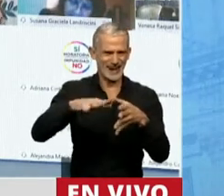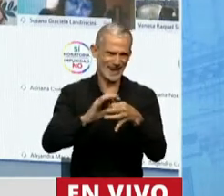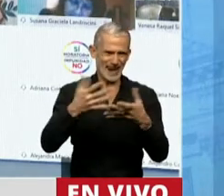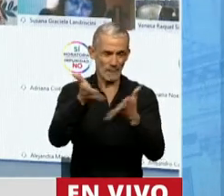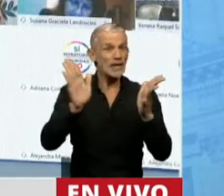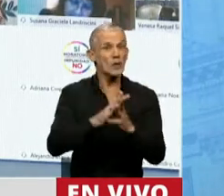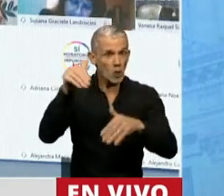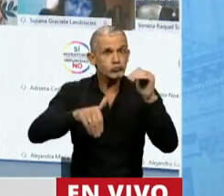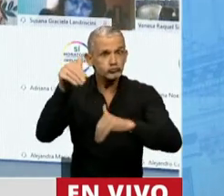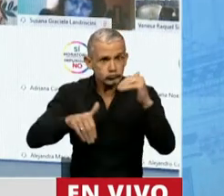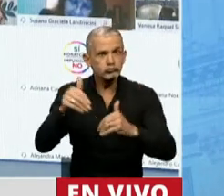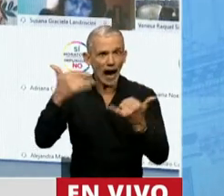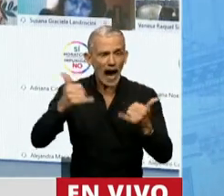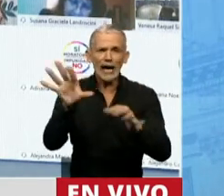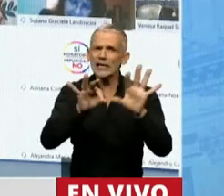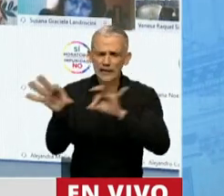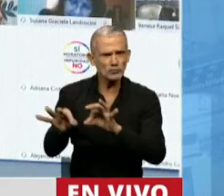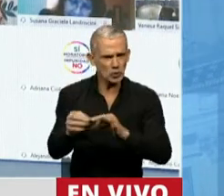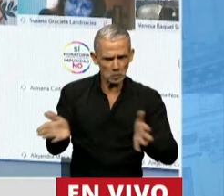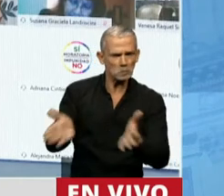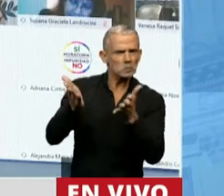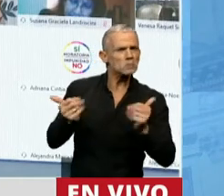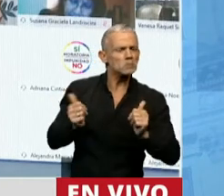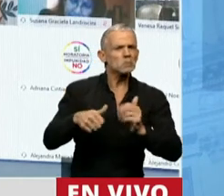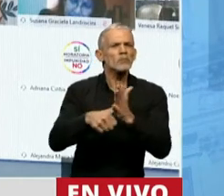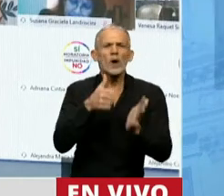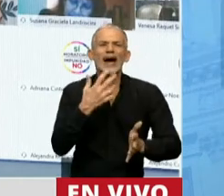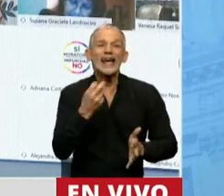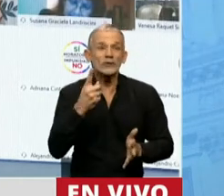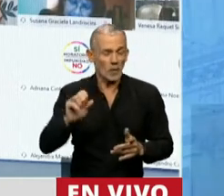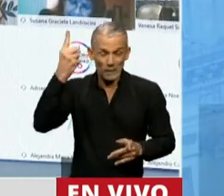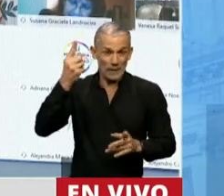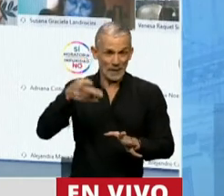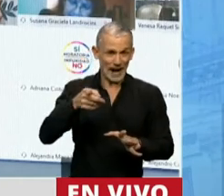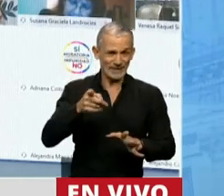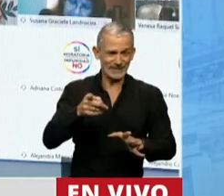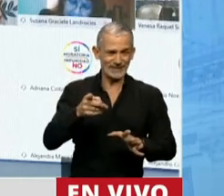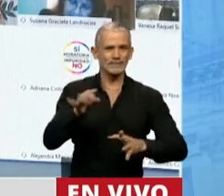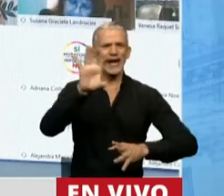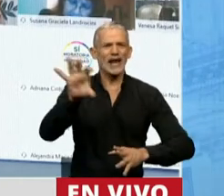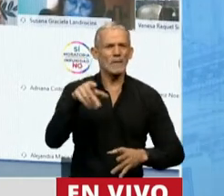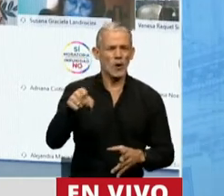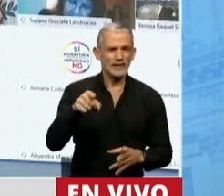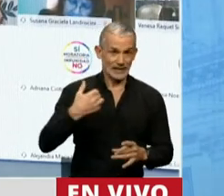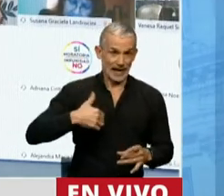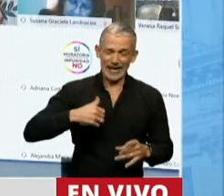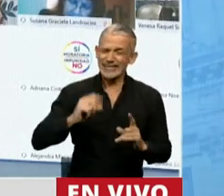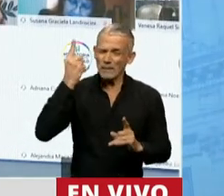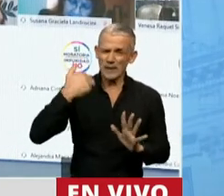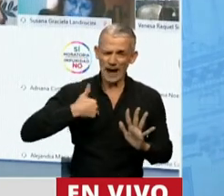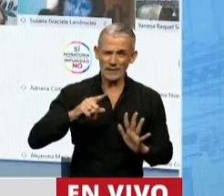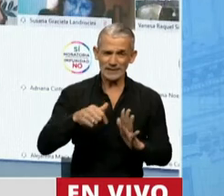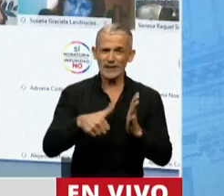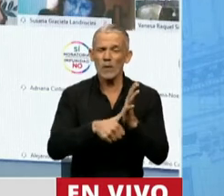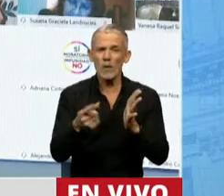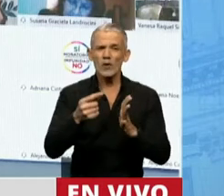un plebiscito, un referéndum. Se utilizaba el voto electrónico por primera vez, me parece, en la Argentina, y